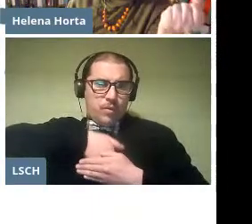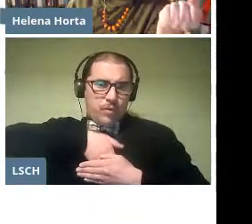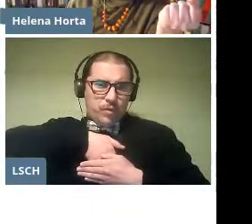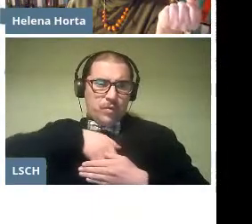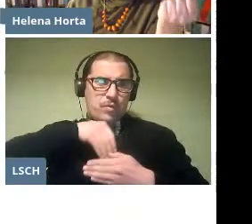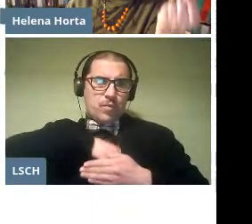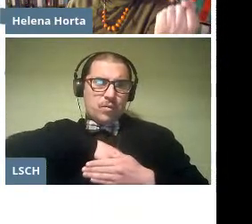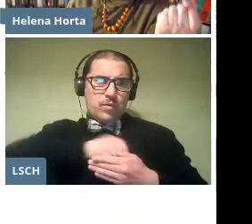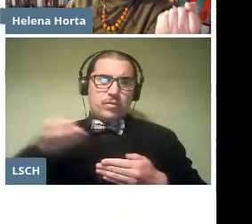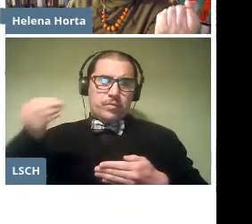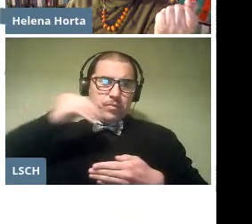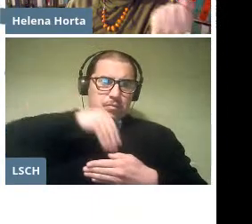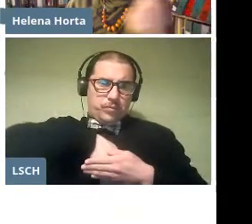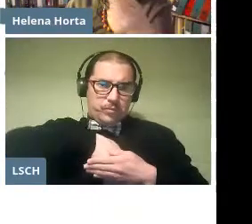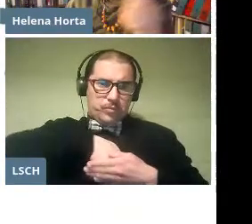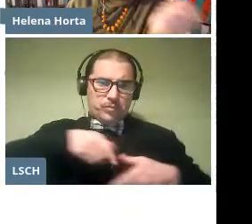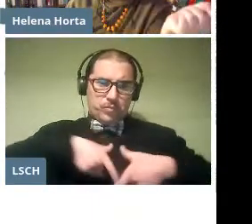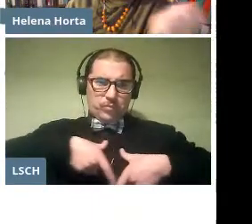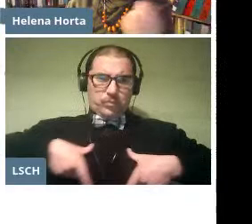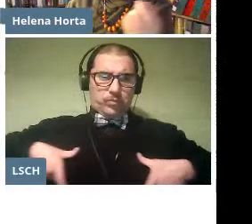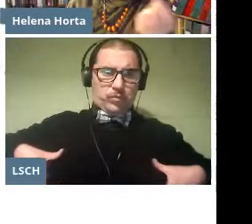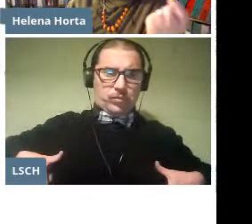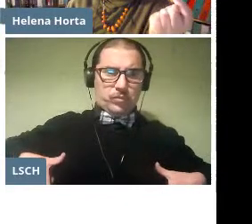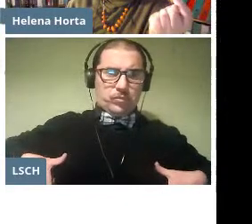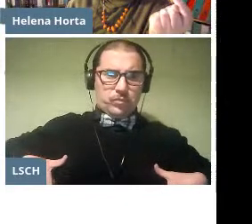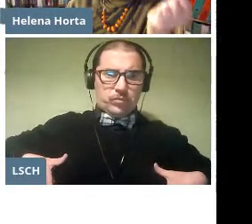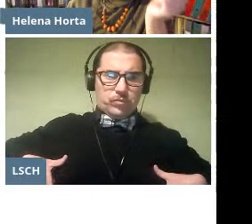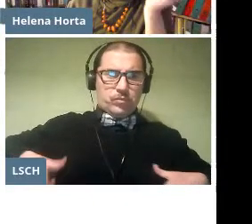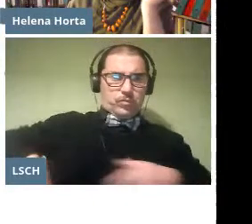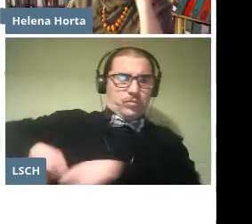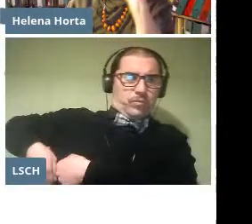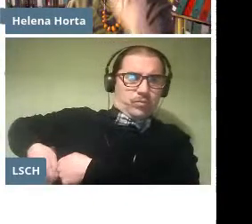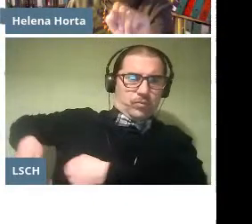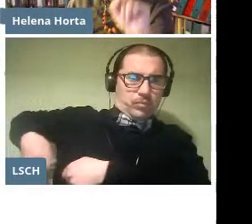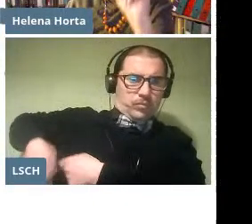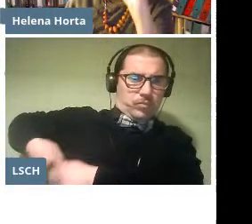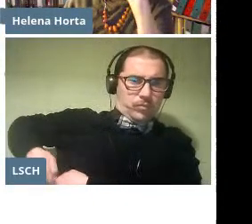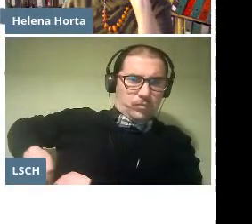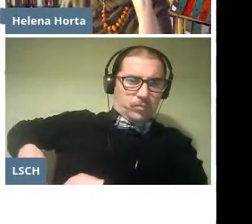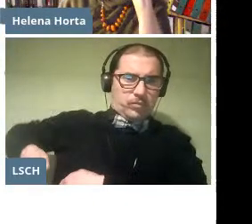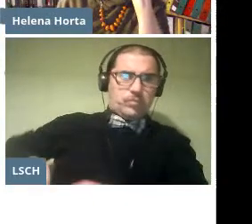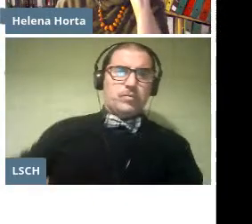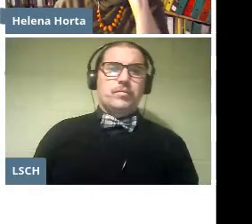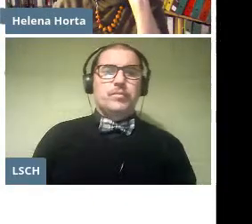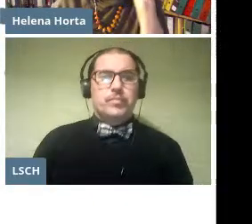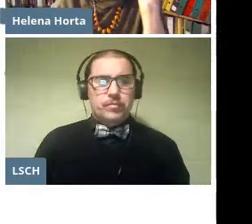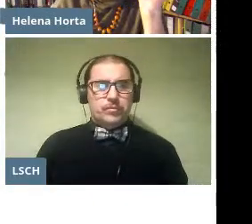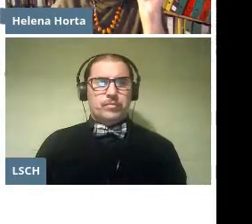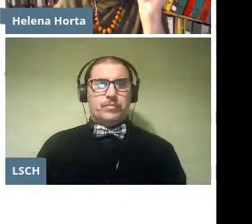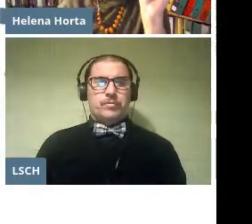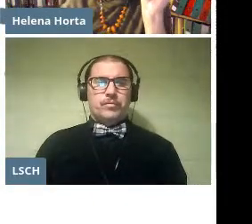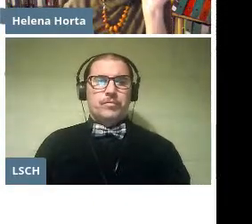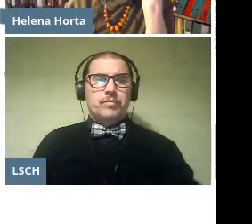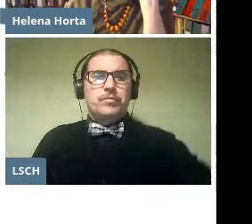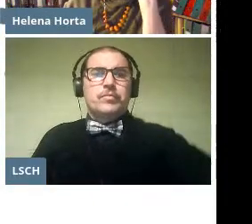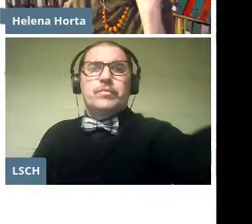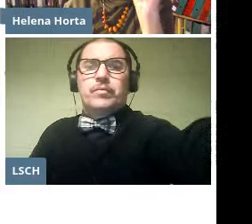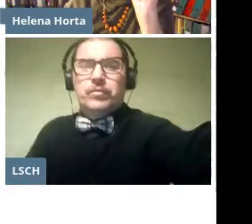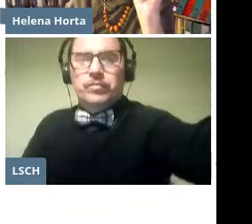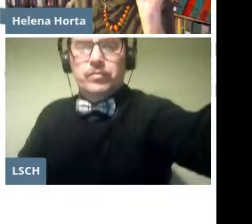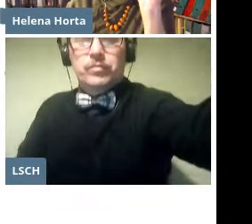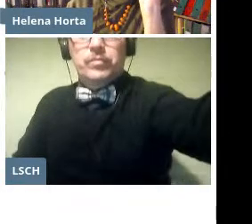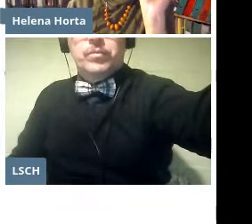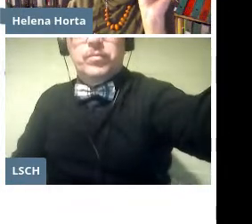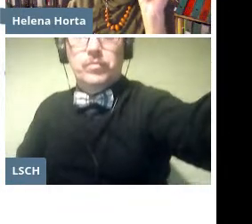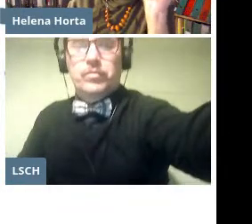ajustaban al cuerpo del portador mediante cuerdas laterales. También entonces son textiles rituales